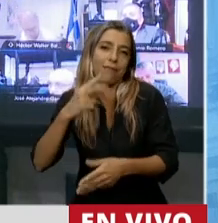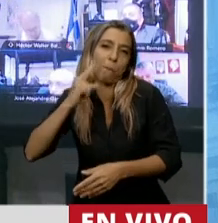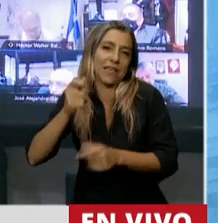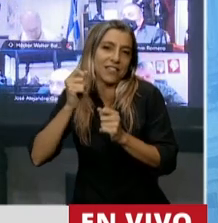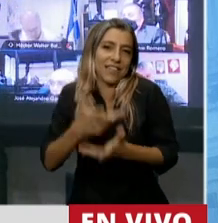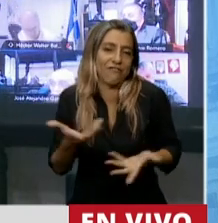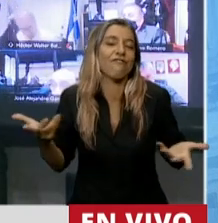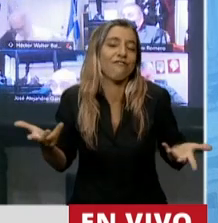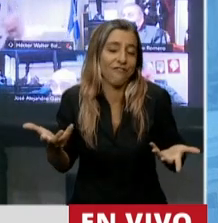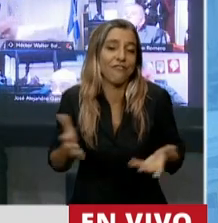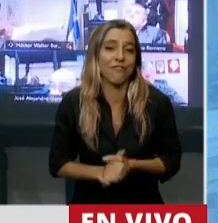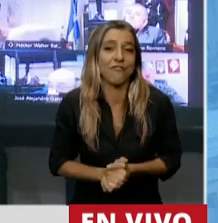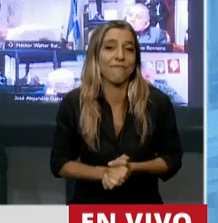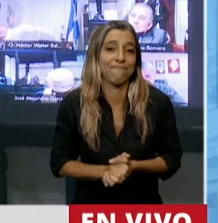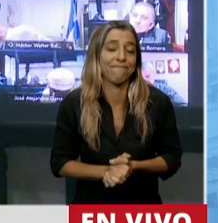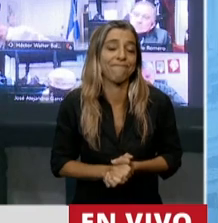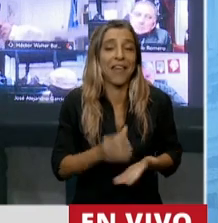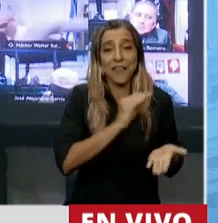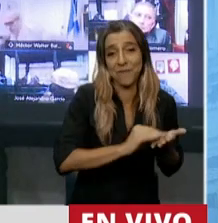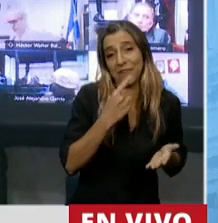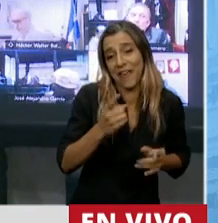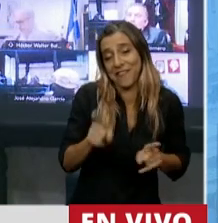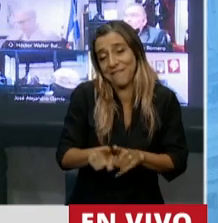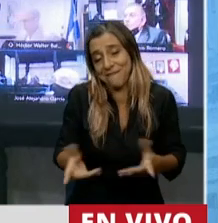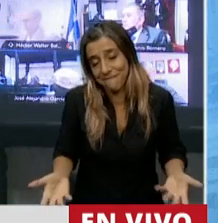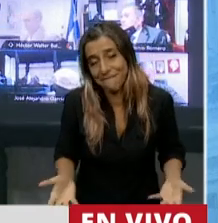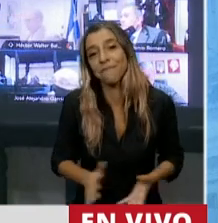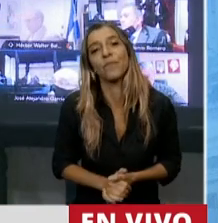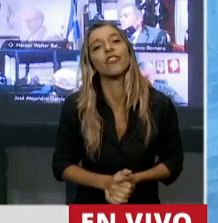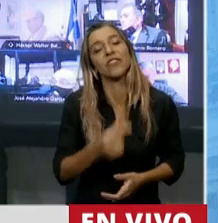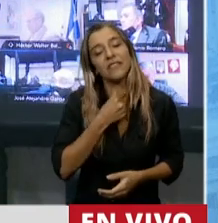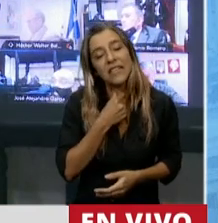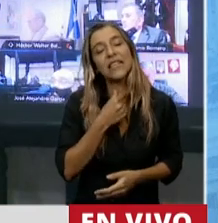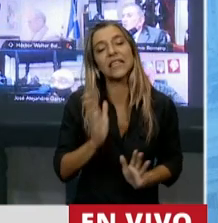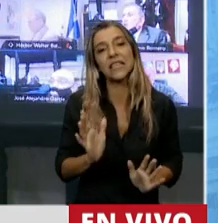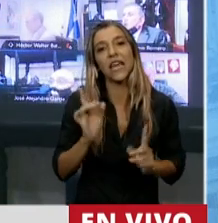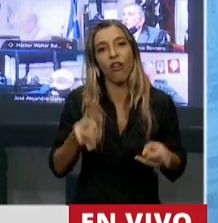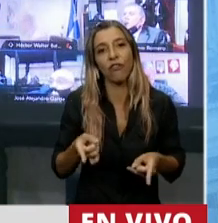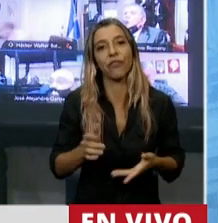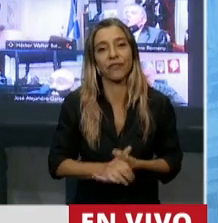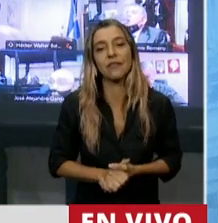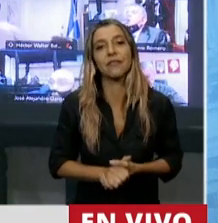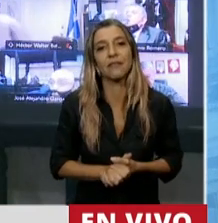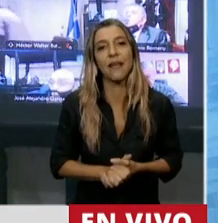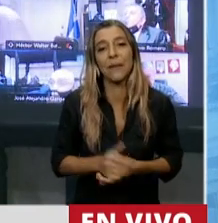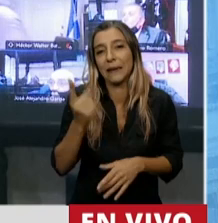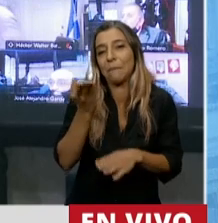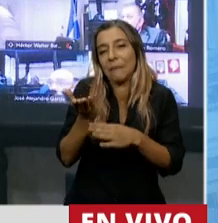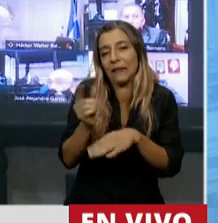Quiero detenerme un segundo, tiene que ser contemplativo también con los minutos para mí,